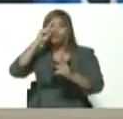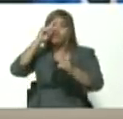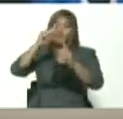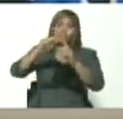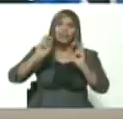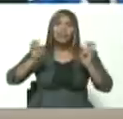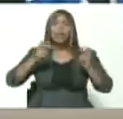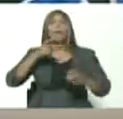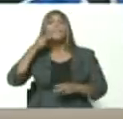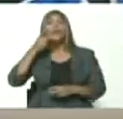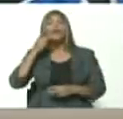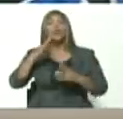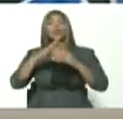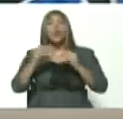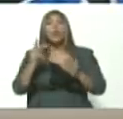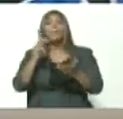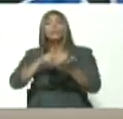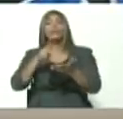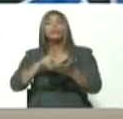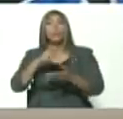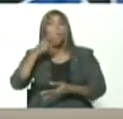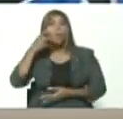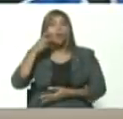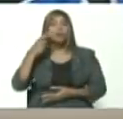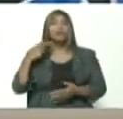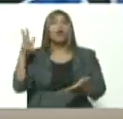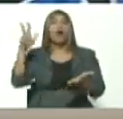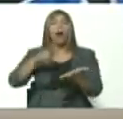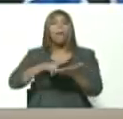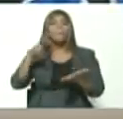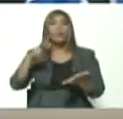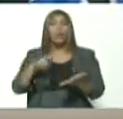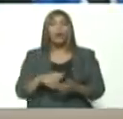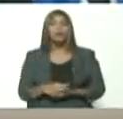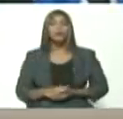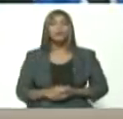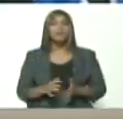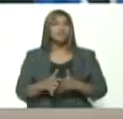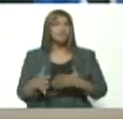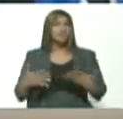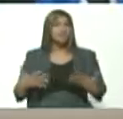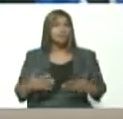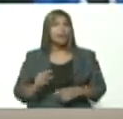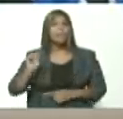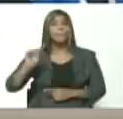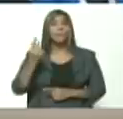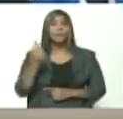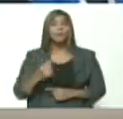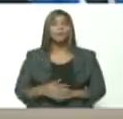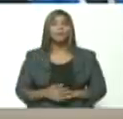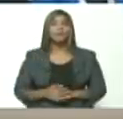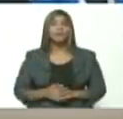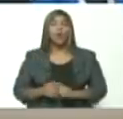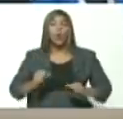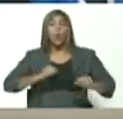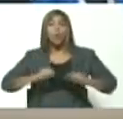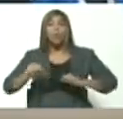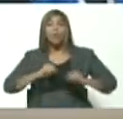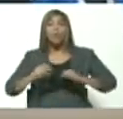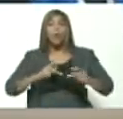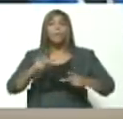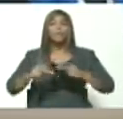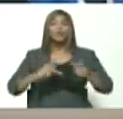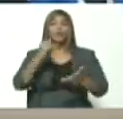todos los actores políticos, hemos aprobado lo siguiente. Primero, agilizar los